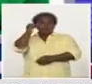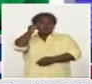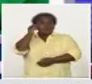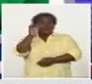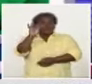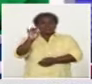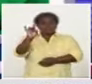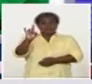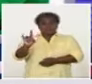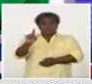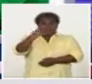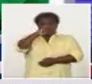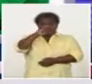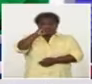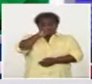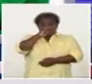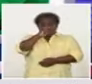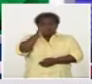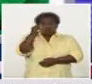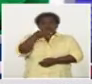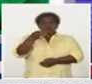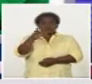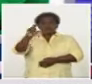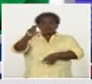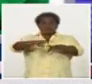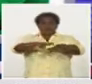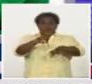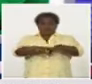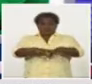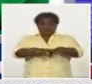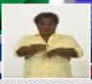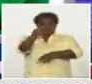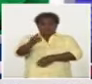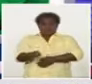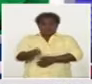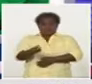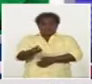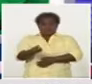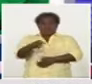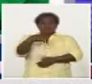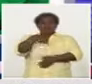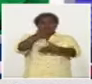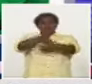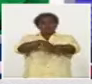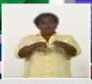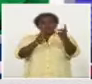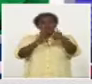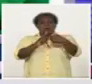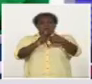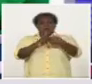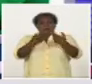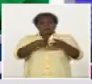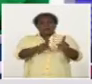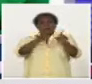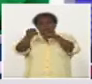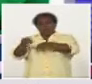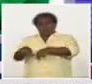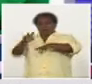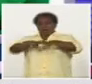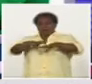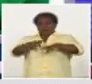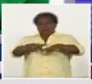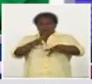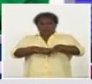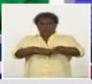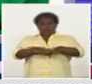municipio Centro Habana, que realmente esta paciente tiene dirección de Bayamo, pero se encontraba aquí en Centro